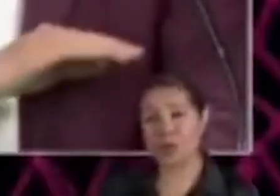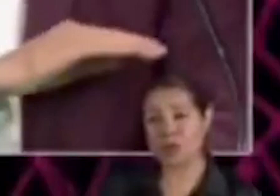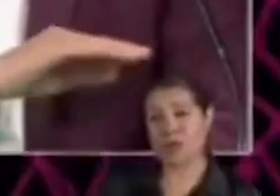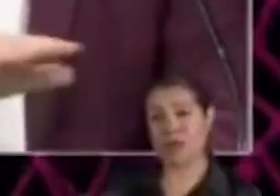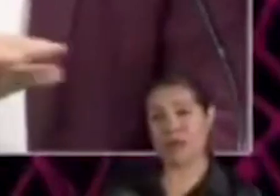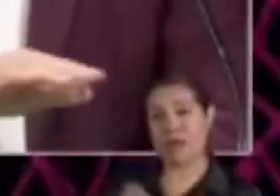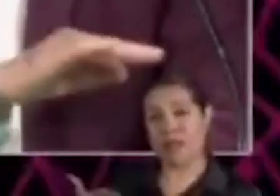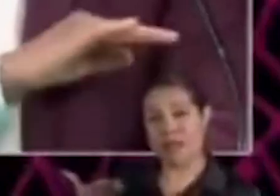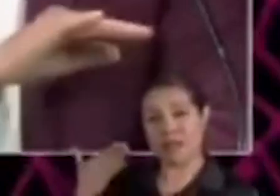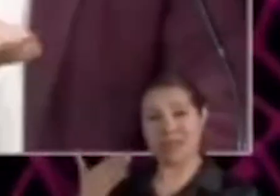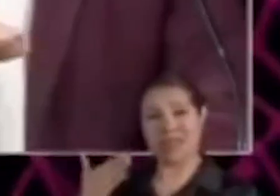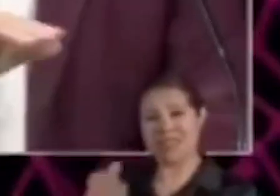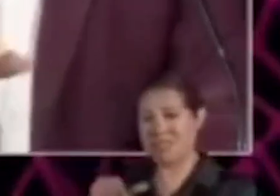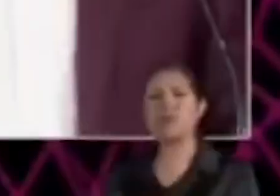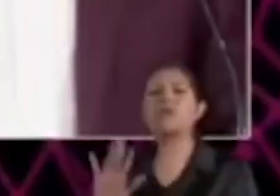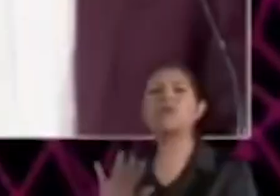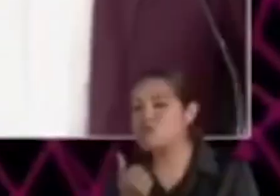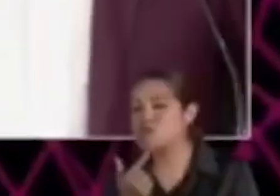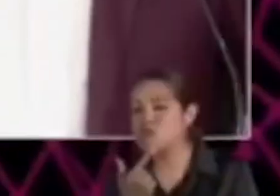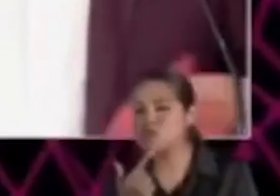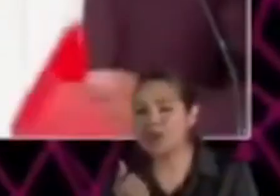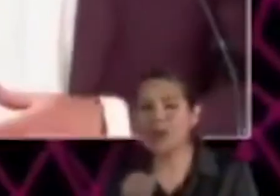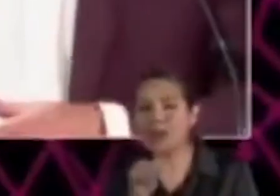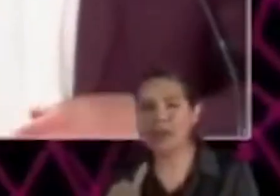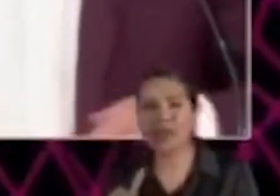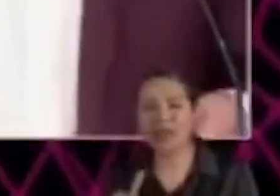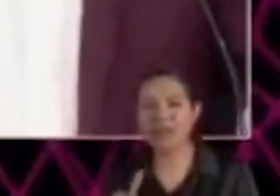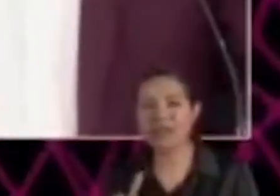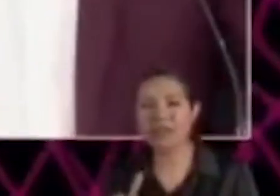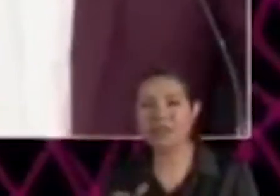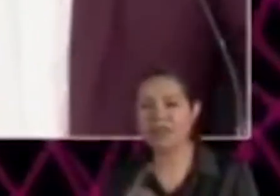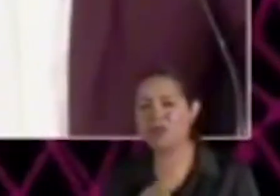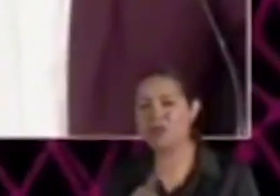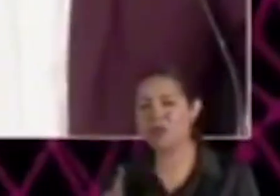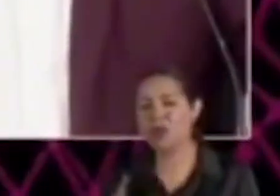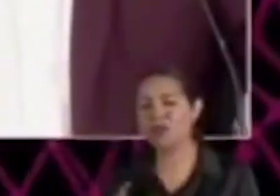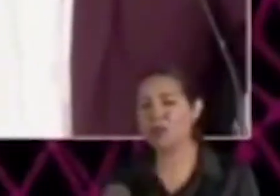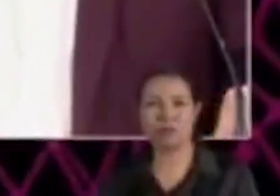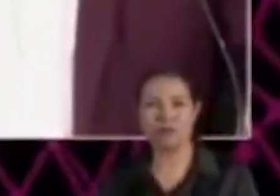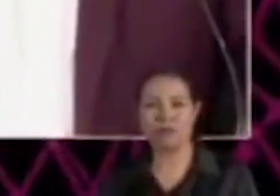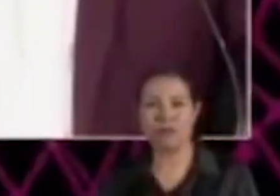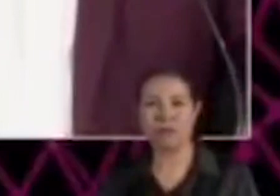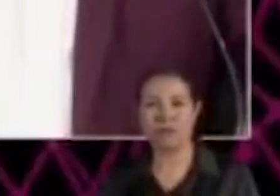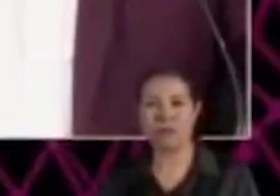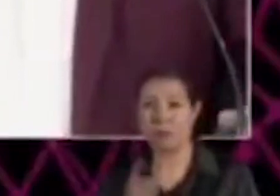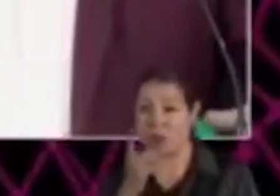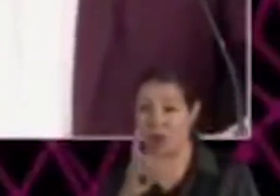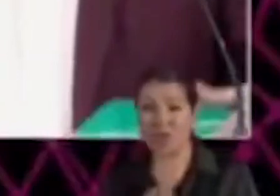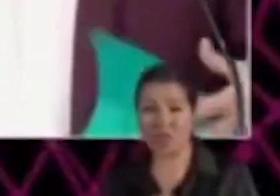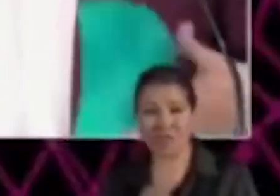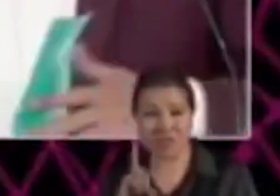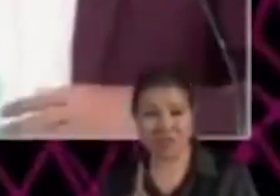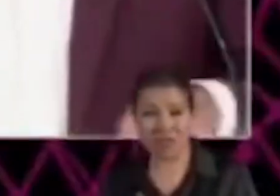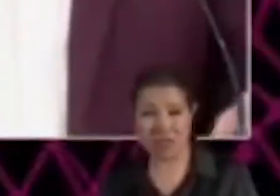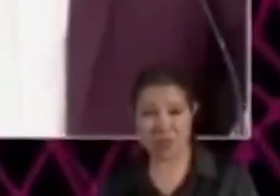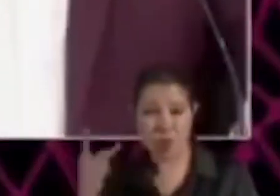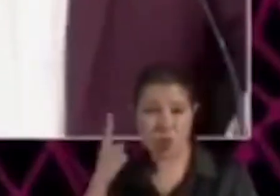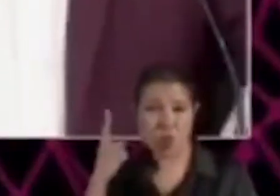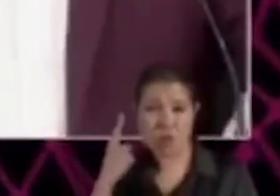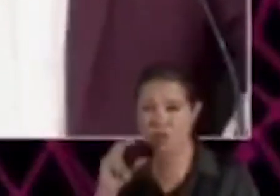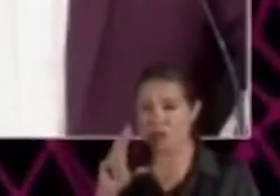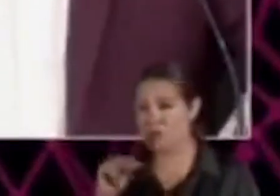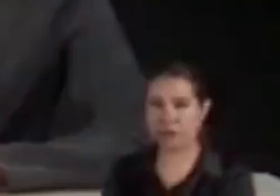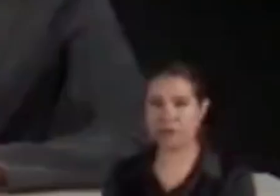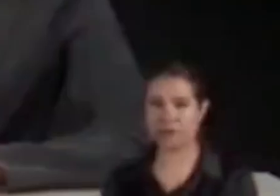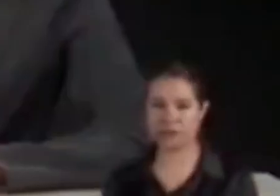padece el estado de Guanajuato el agua es un derecho fundamental humano por decisiones políticas se le niega